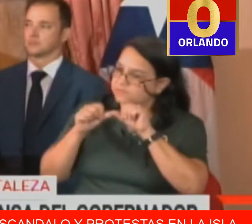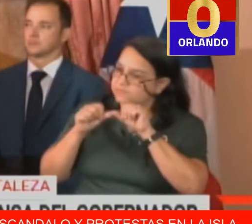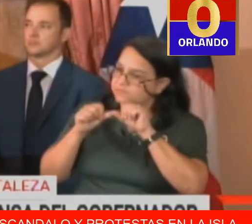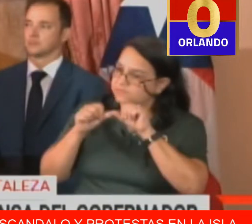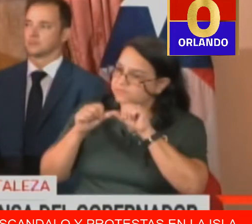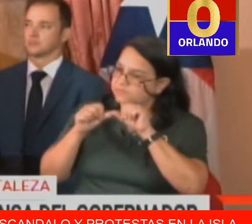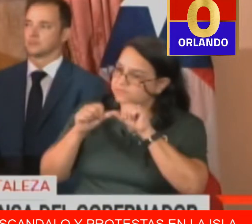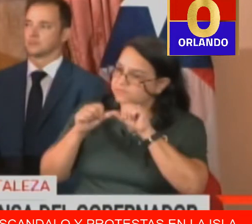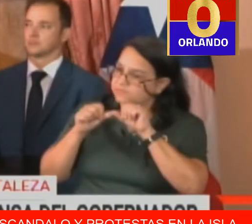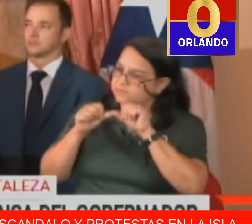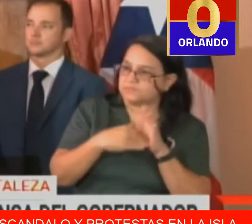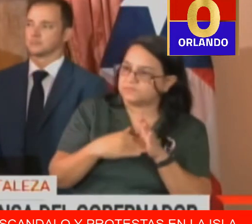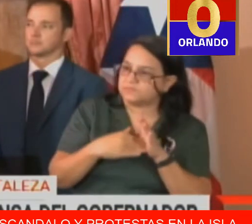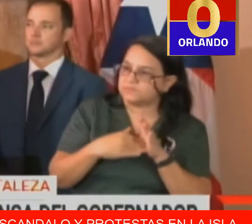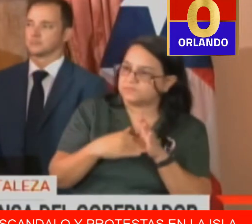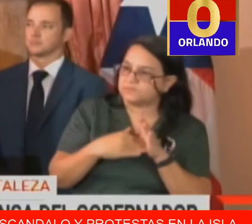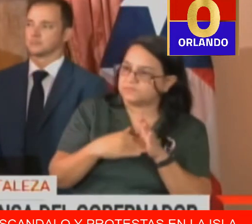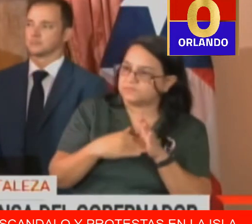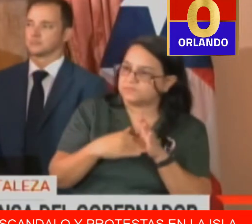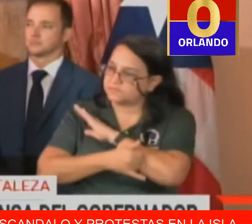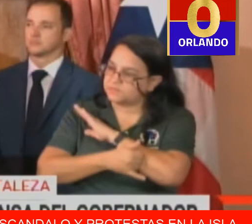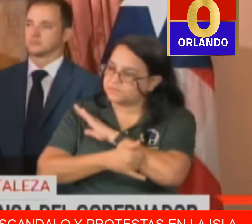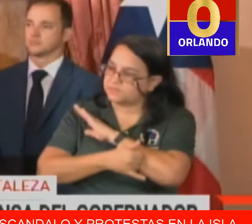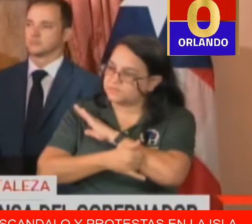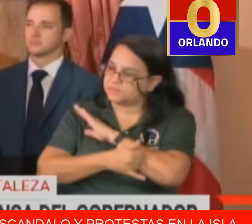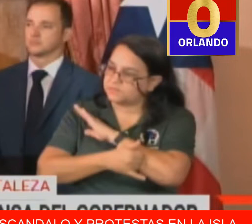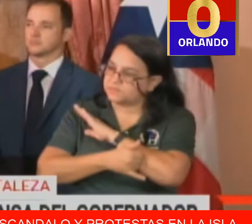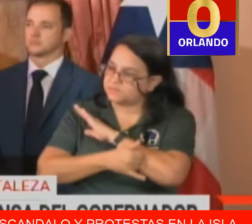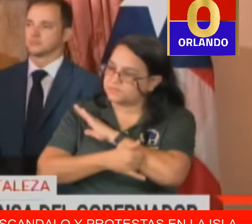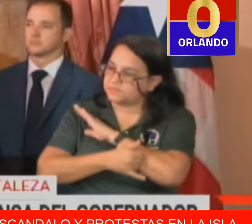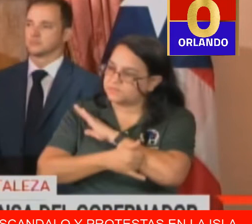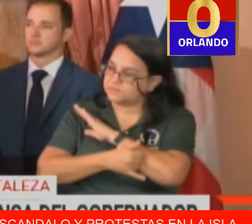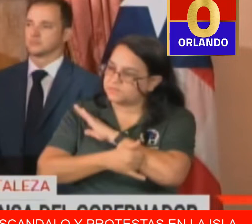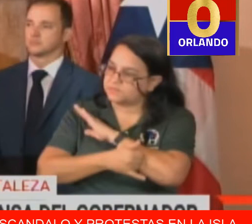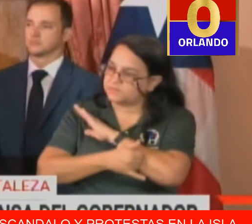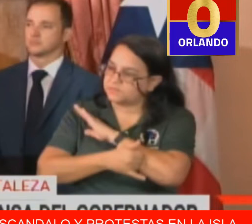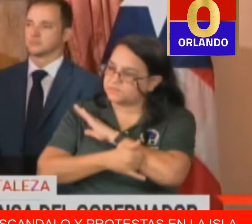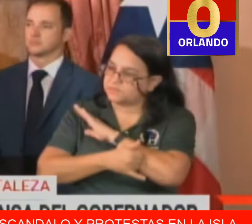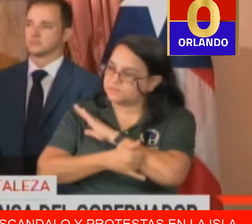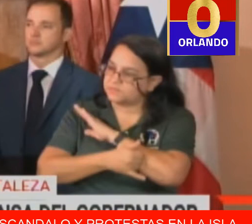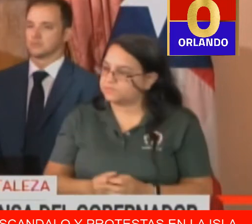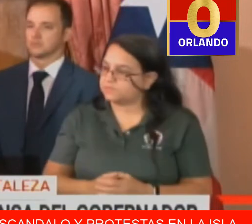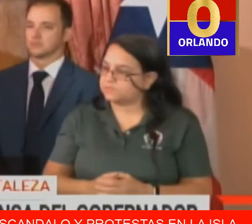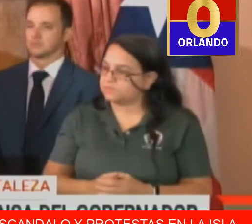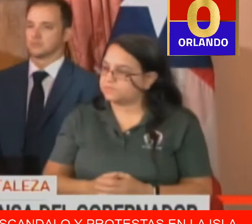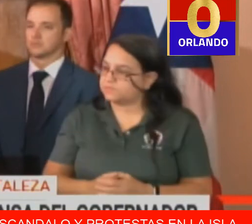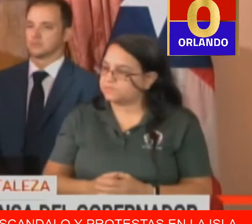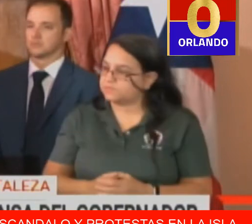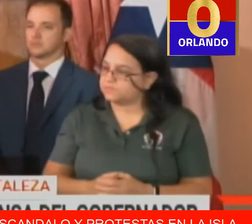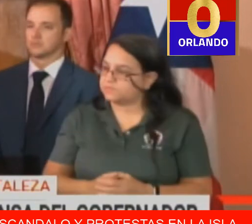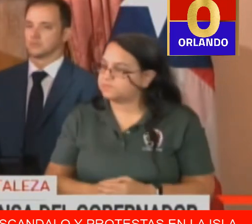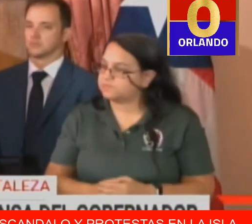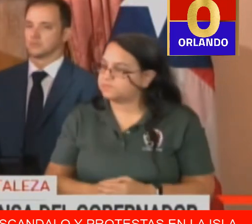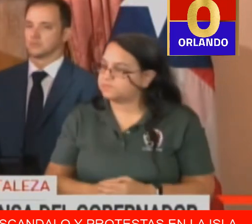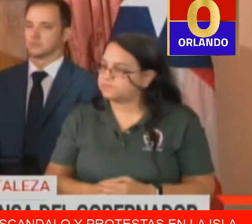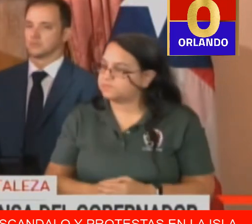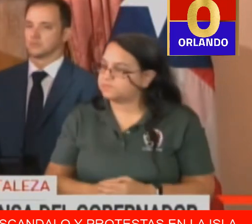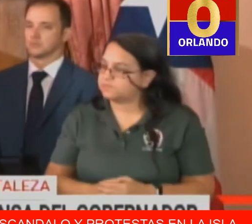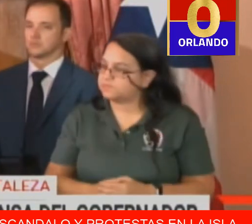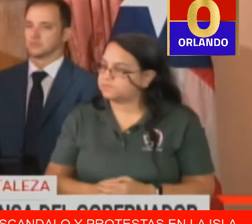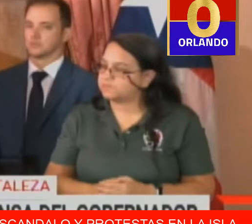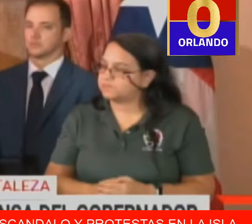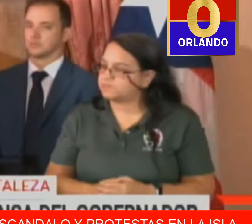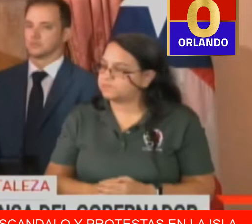pero que fueron penetrados por un grupo con una consigna de destrucción, que son los que llevaron los